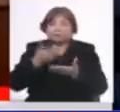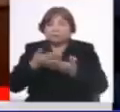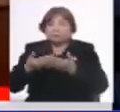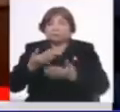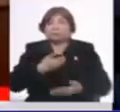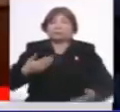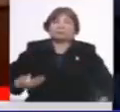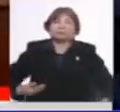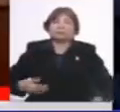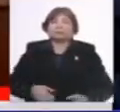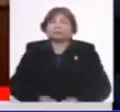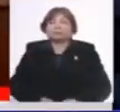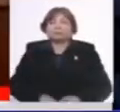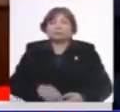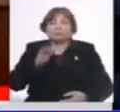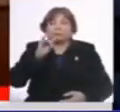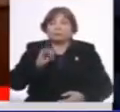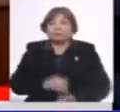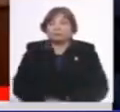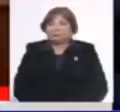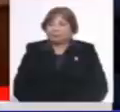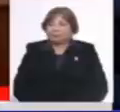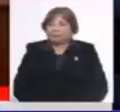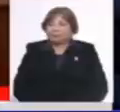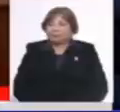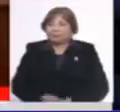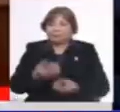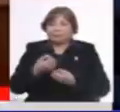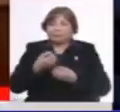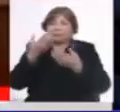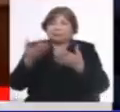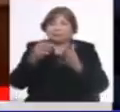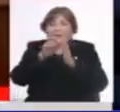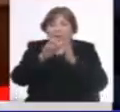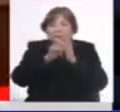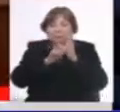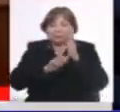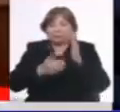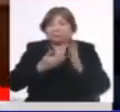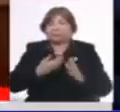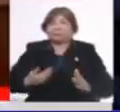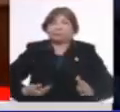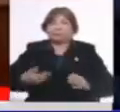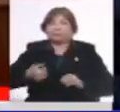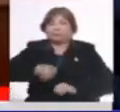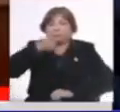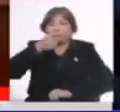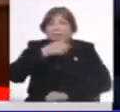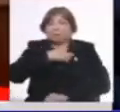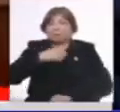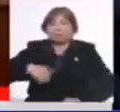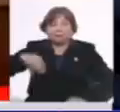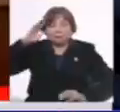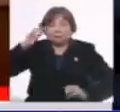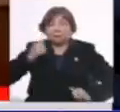de gobierno y también he hecho alcanzar estos lineamientos de política de gobierno también al alto mando de la Policía Nacional. El